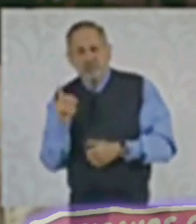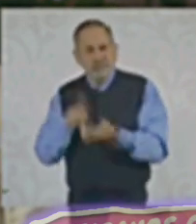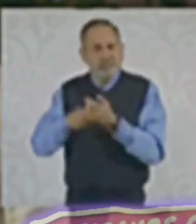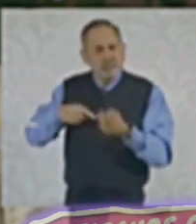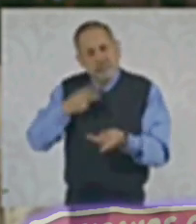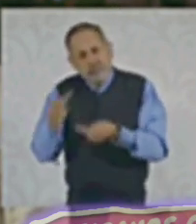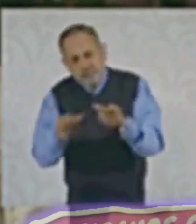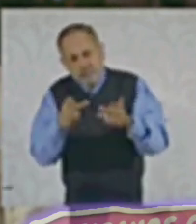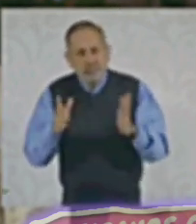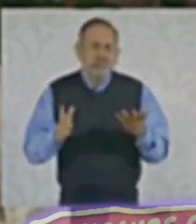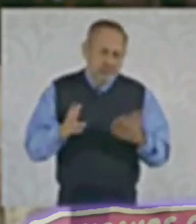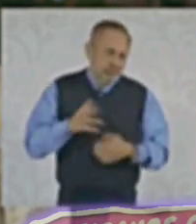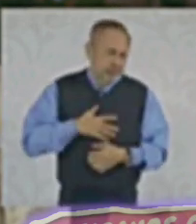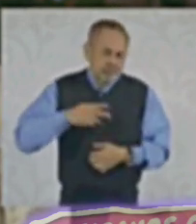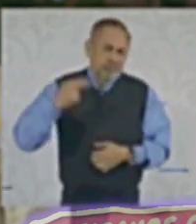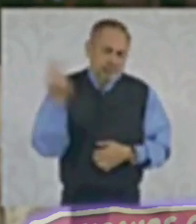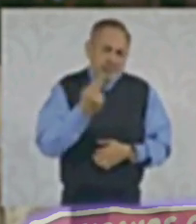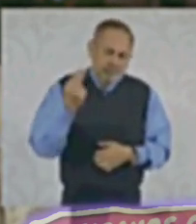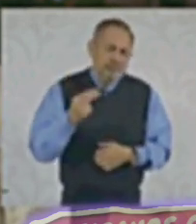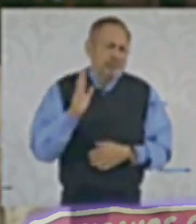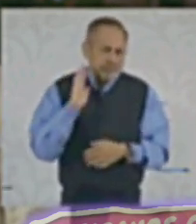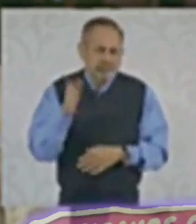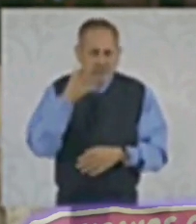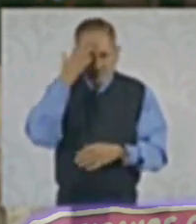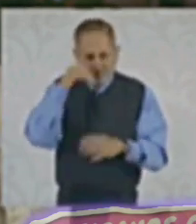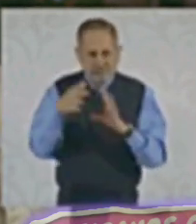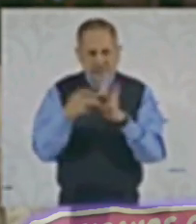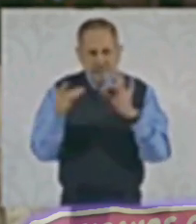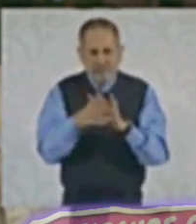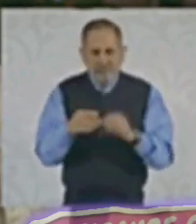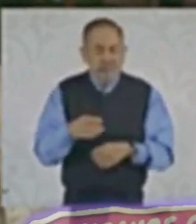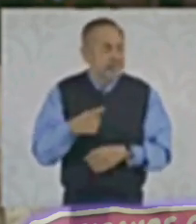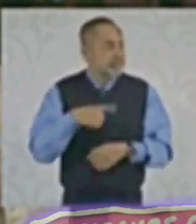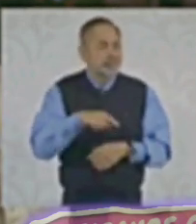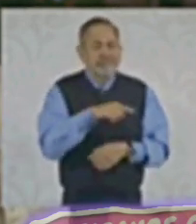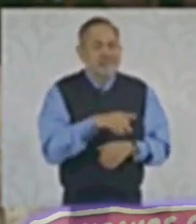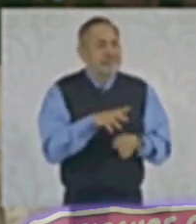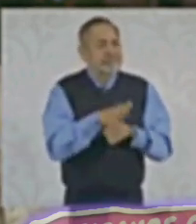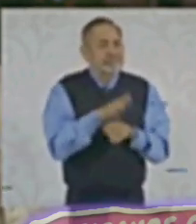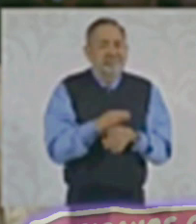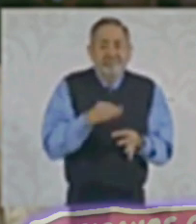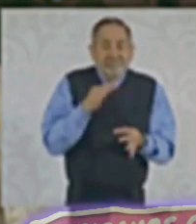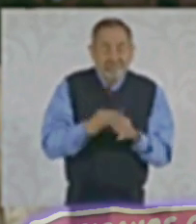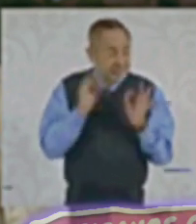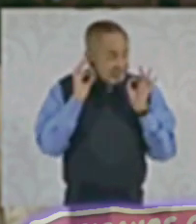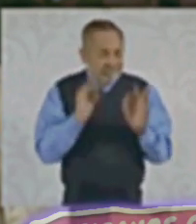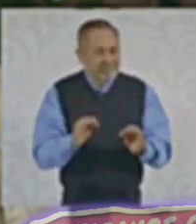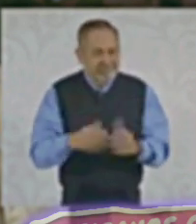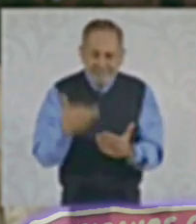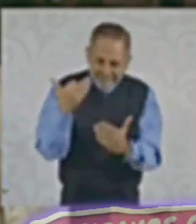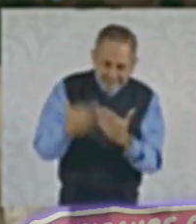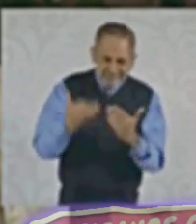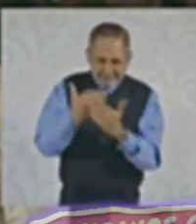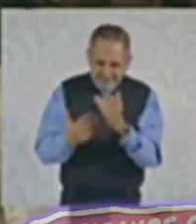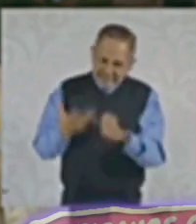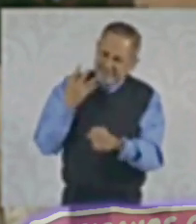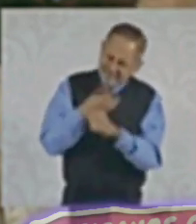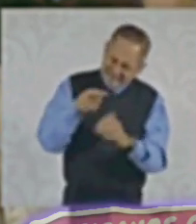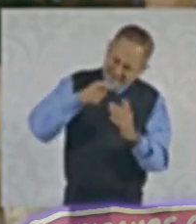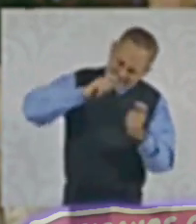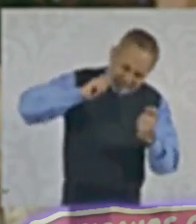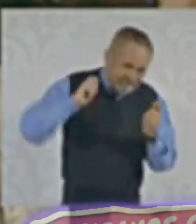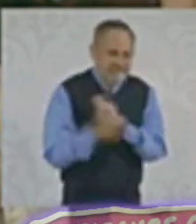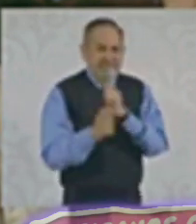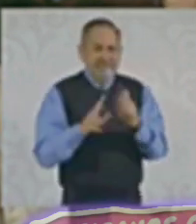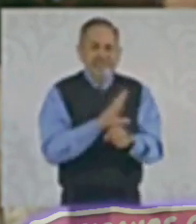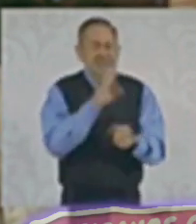evidentemente necesaria esta reforma, y mucho se ha hablado que no es suficiente. Y cuando digo que no es suficiente, hablábamos e